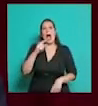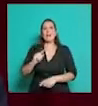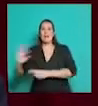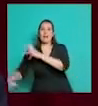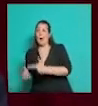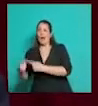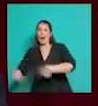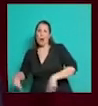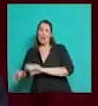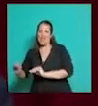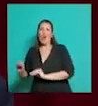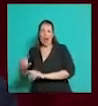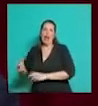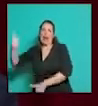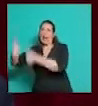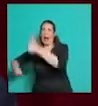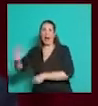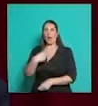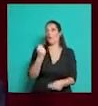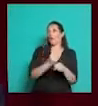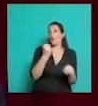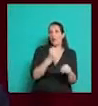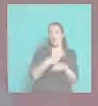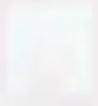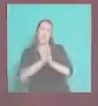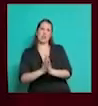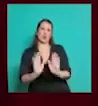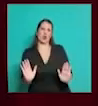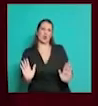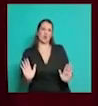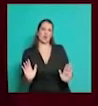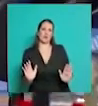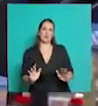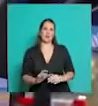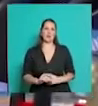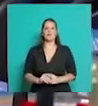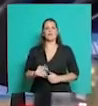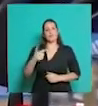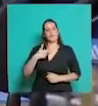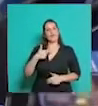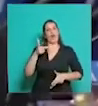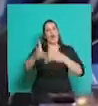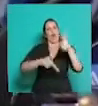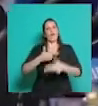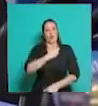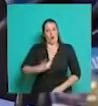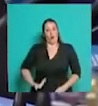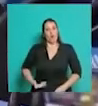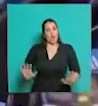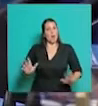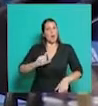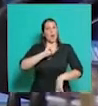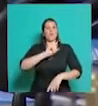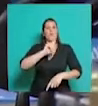de toda la provincia de Santa Fe. El problema que tenía cualquier industrial, pequeño, mediano, grande, en la provincia de Santa Fe era, tengo miedo de no tener